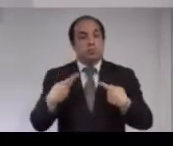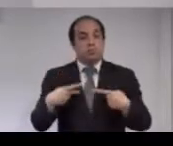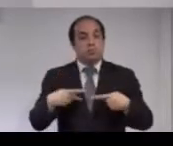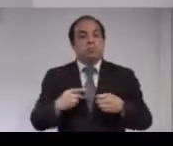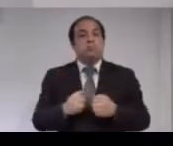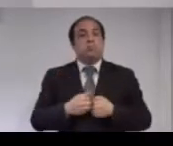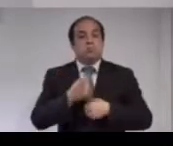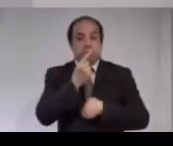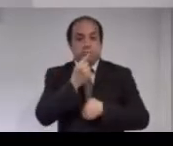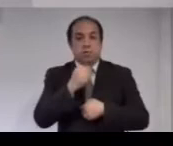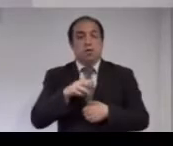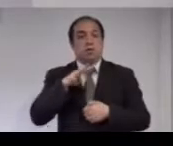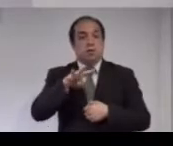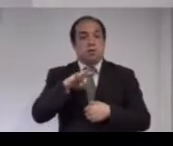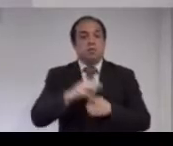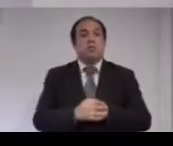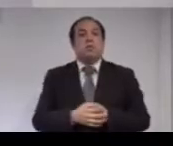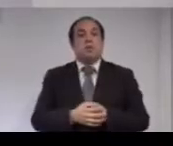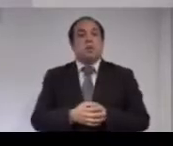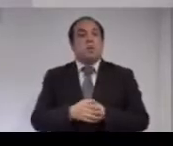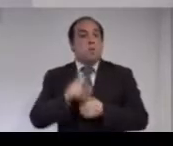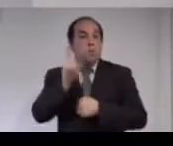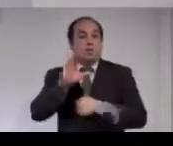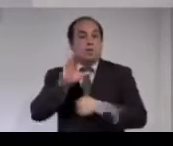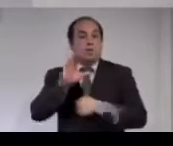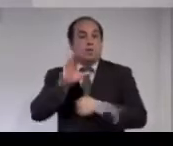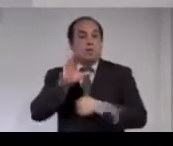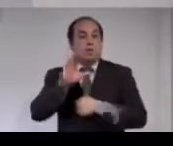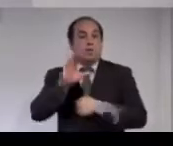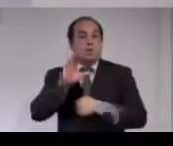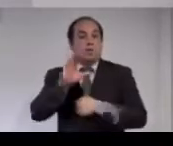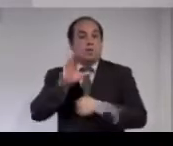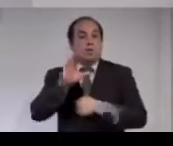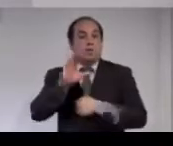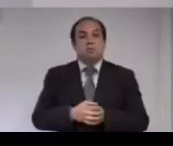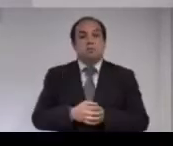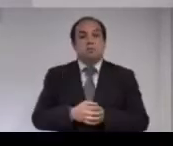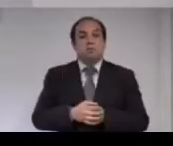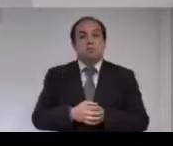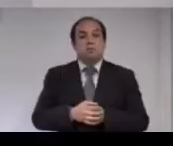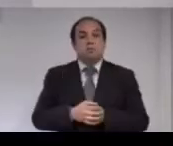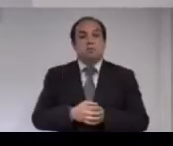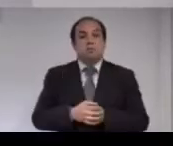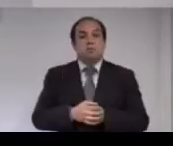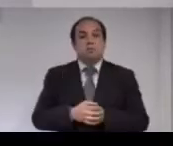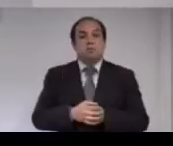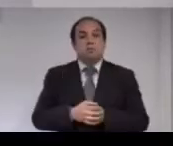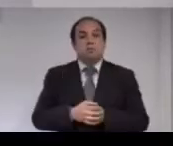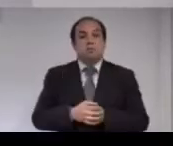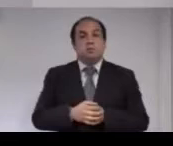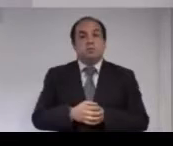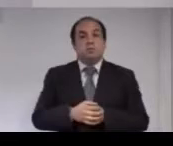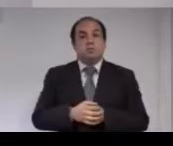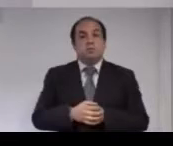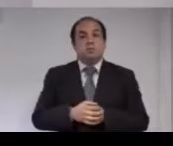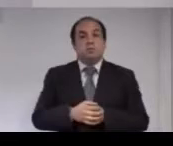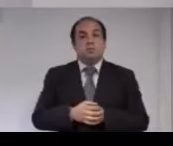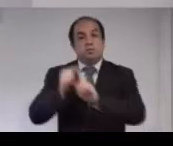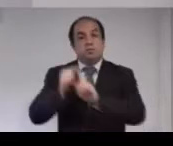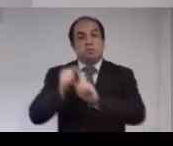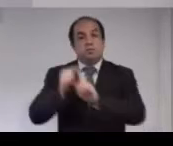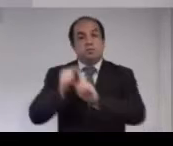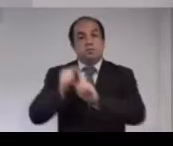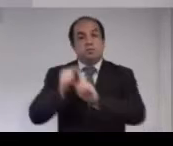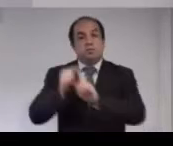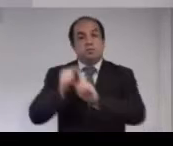y 19 civiles lesionadas. De ellas, 9 policías y una civil fueron trasladadas a un